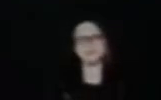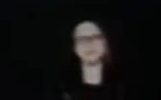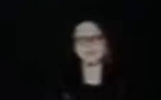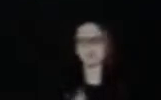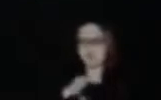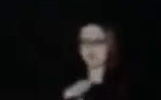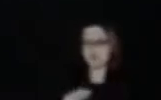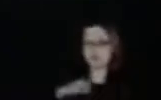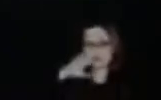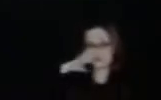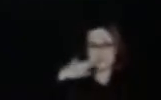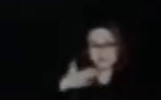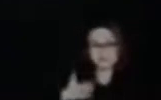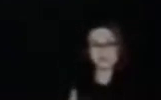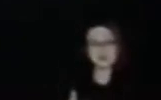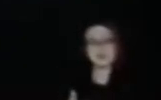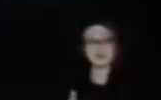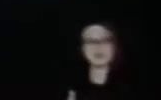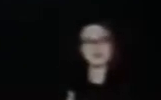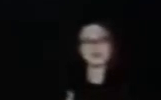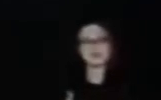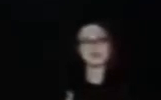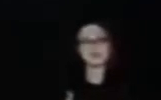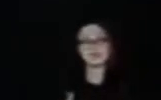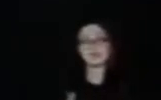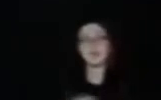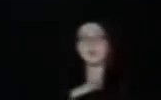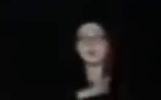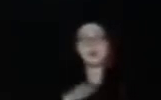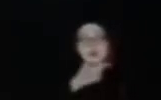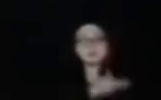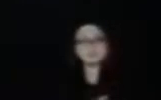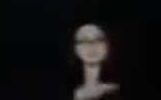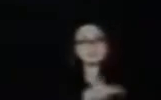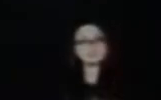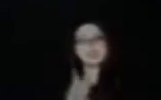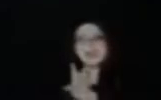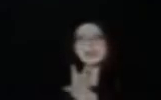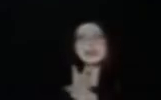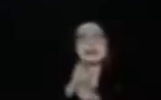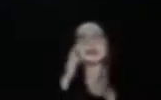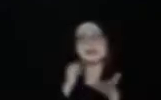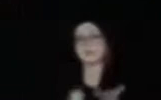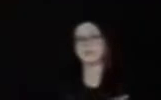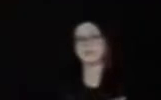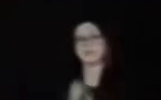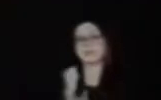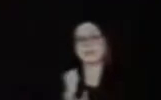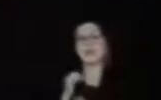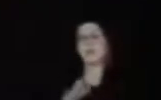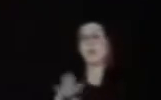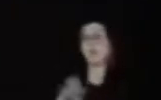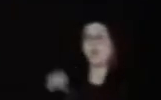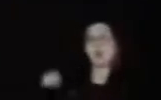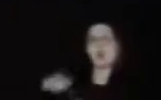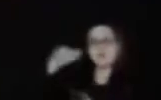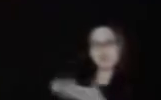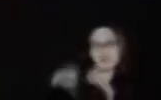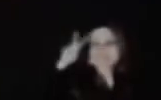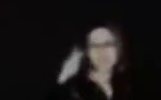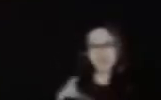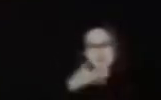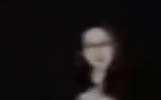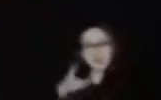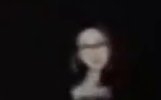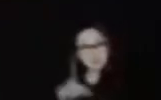autoridades encargadas desahoguen en absoluta libertad los asuntos pendientes.